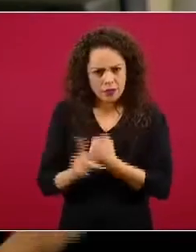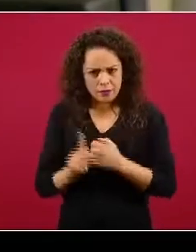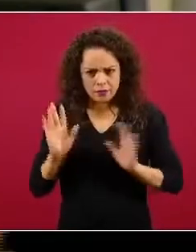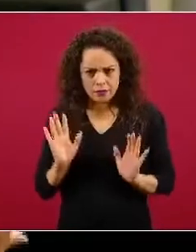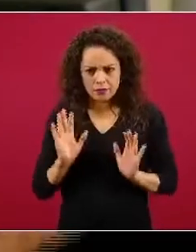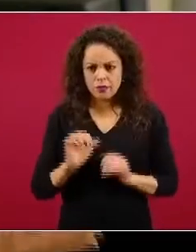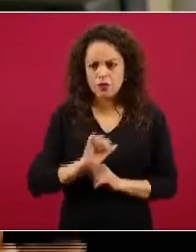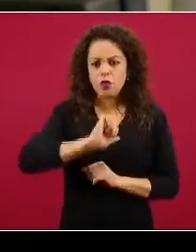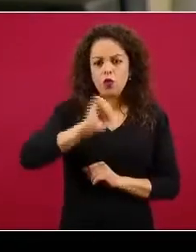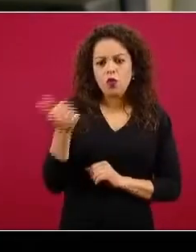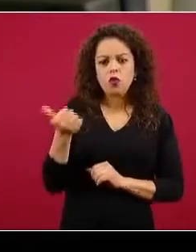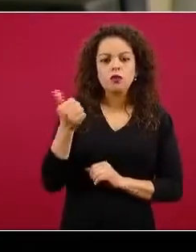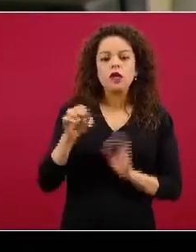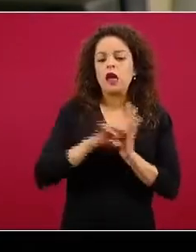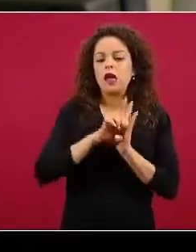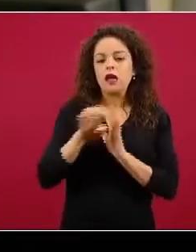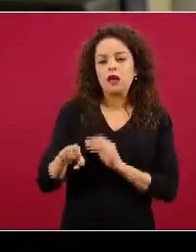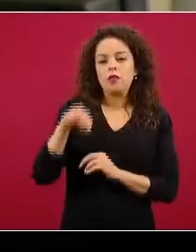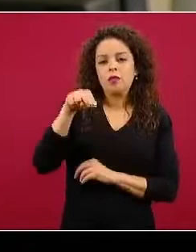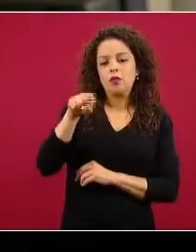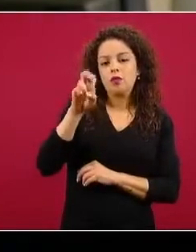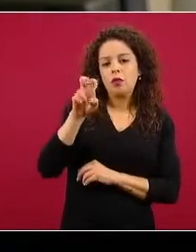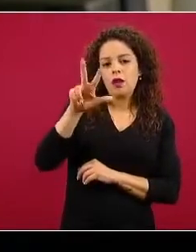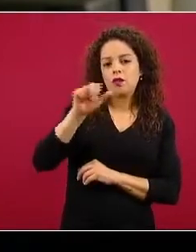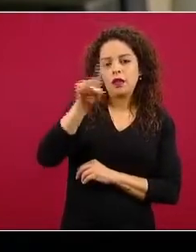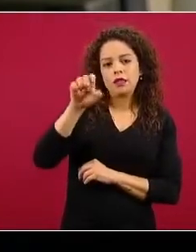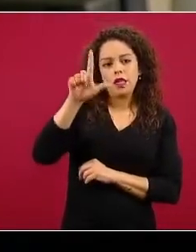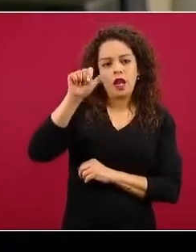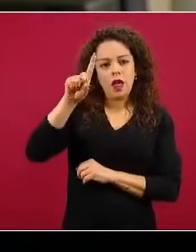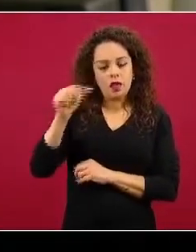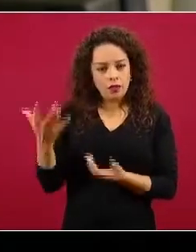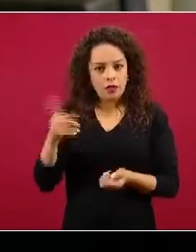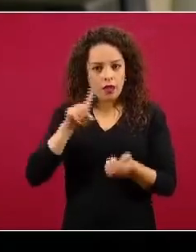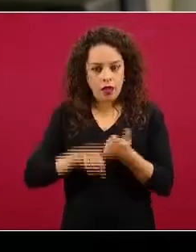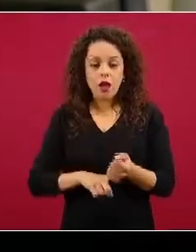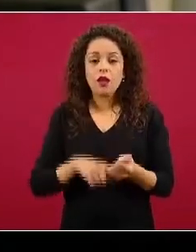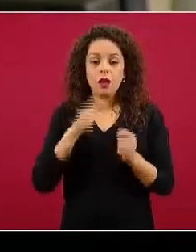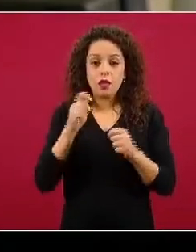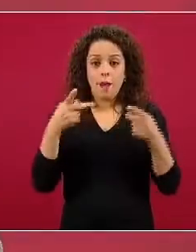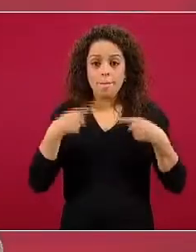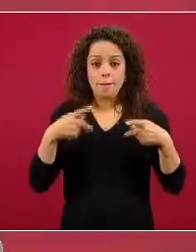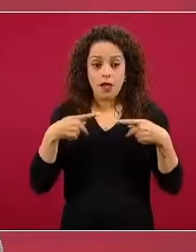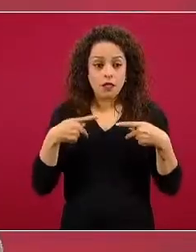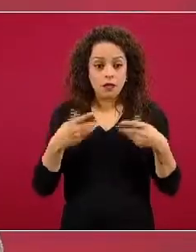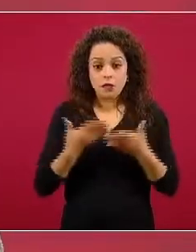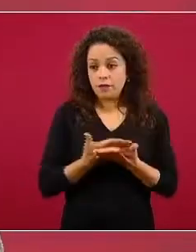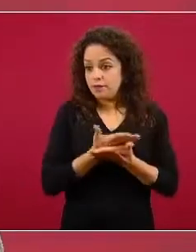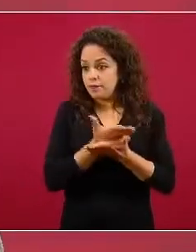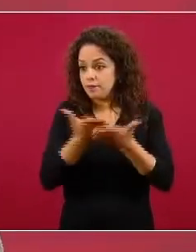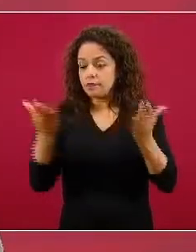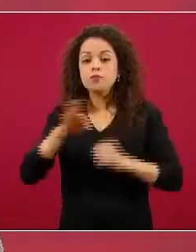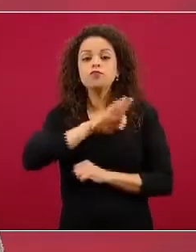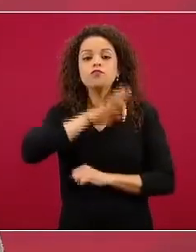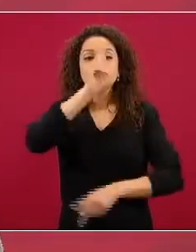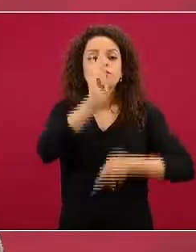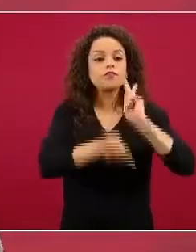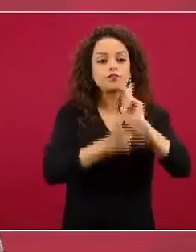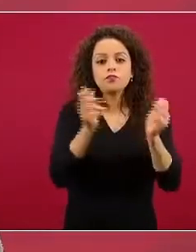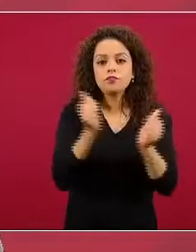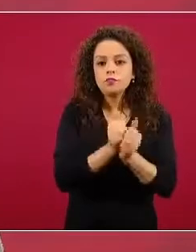otro tipo como Nueva Zelanda o así, llevar en cuenta la madurez de la población y la posibilidad de poder hablar con